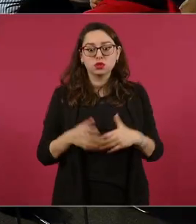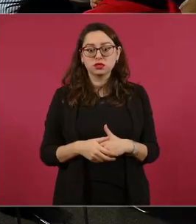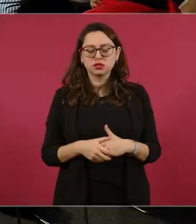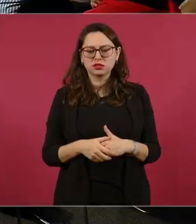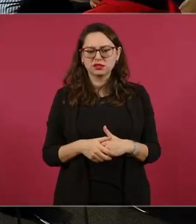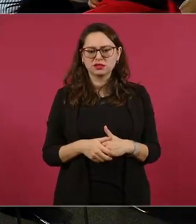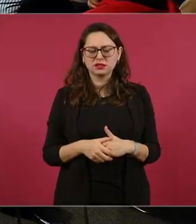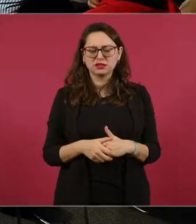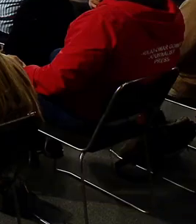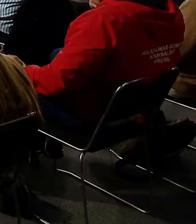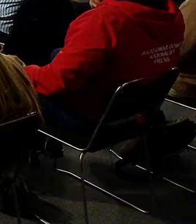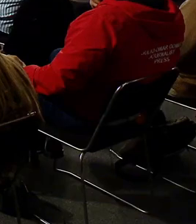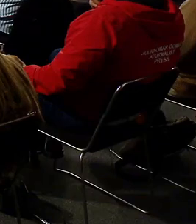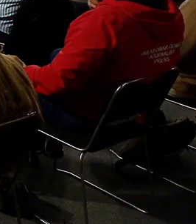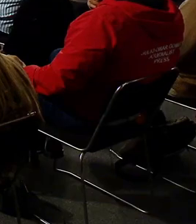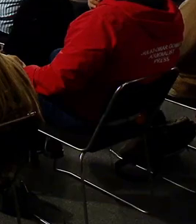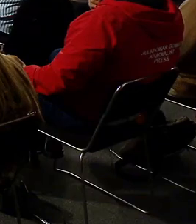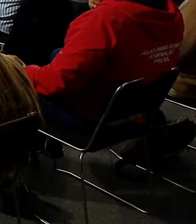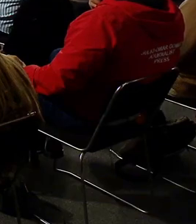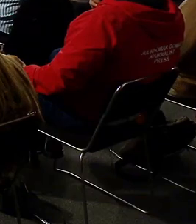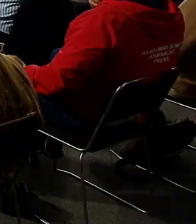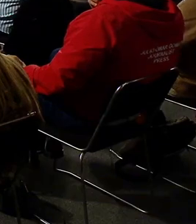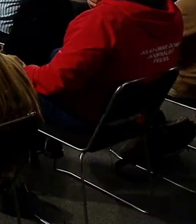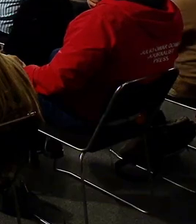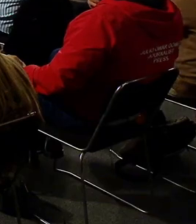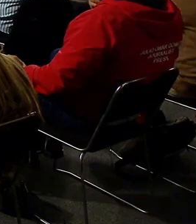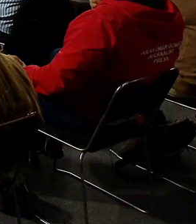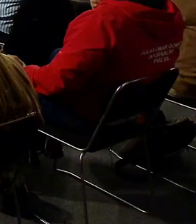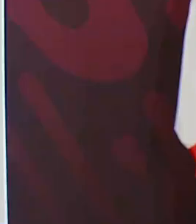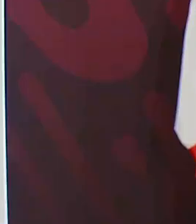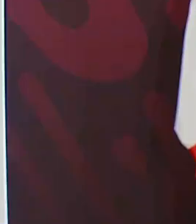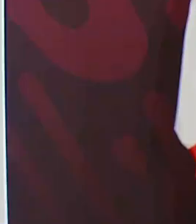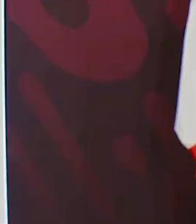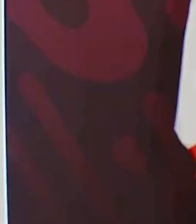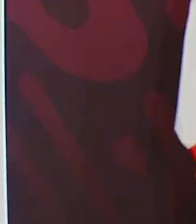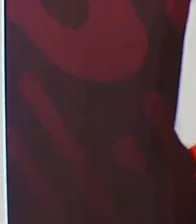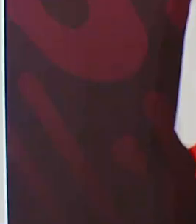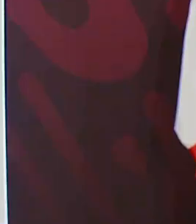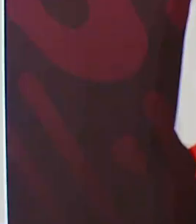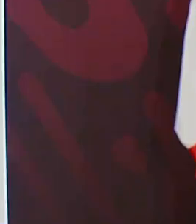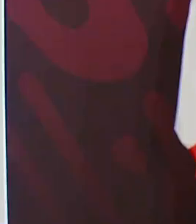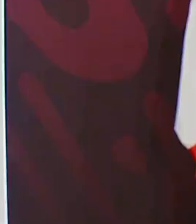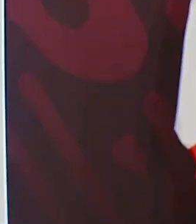Porque era día y noche